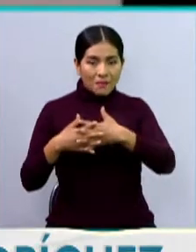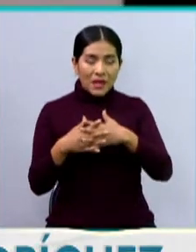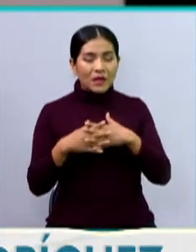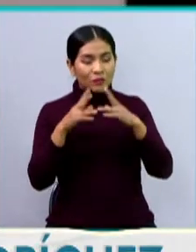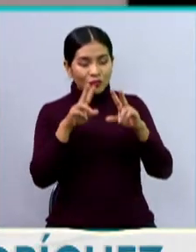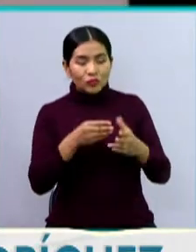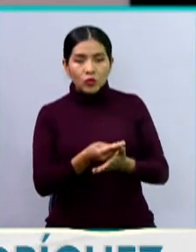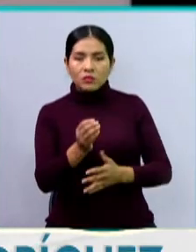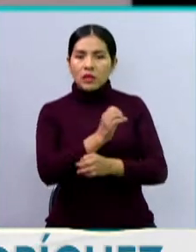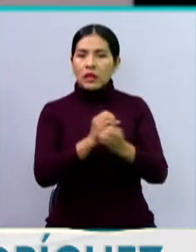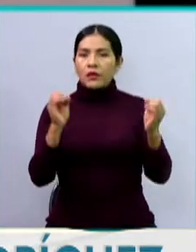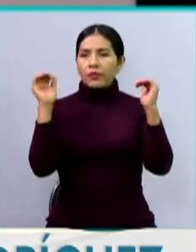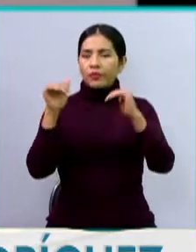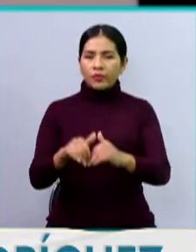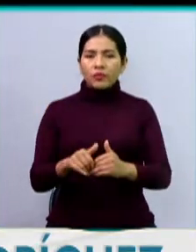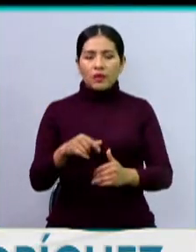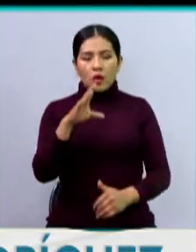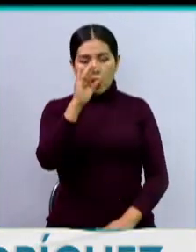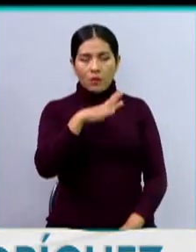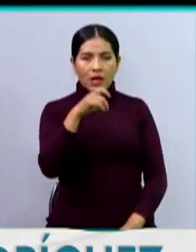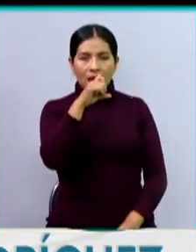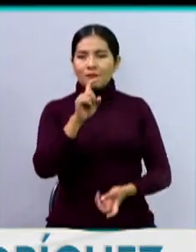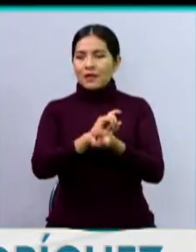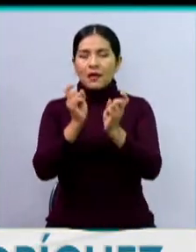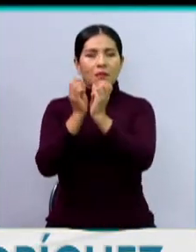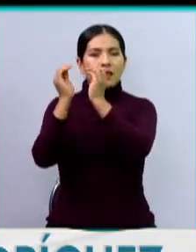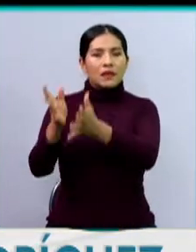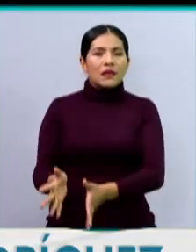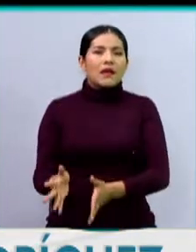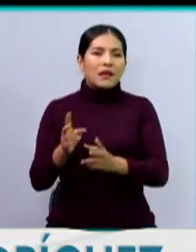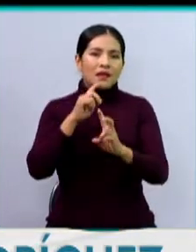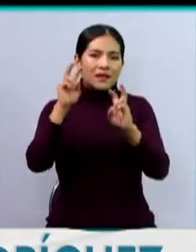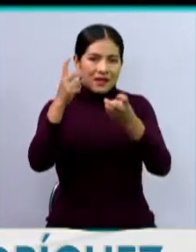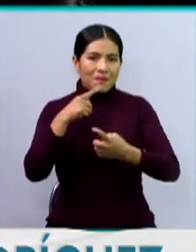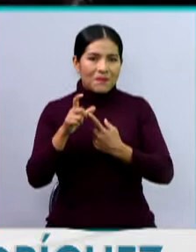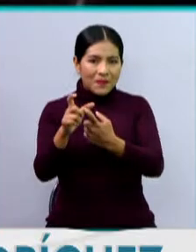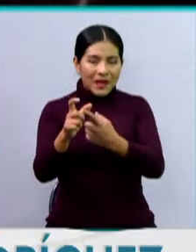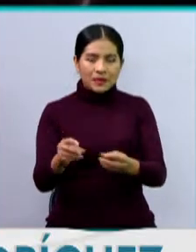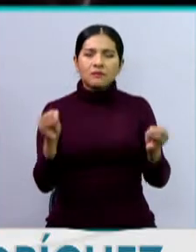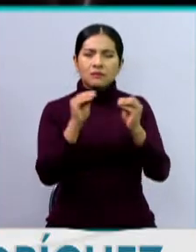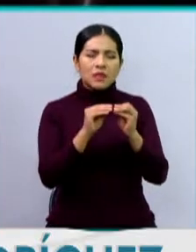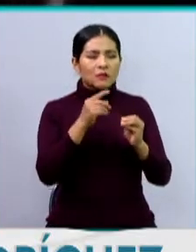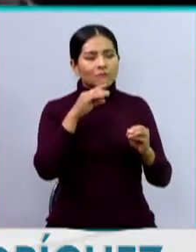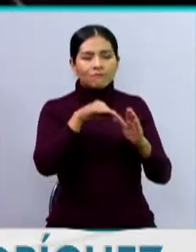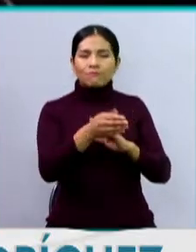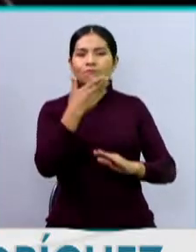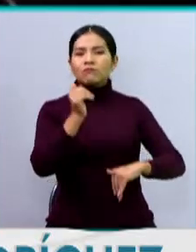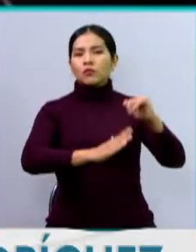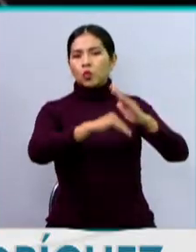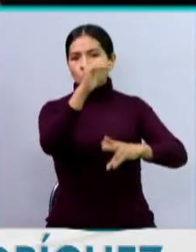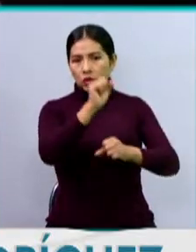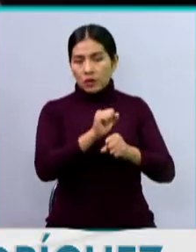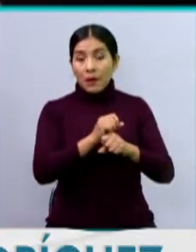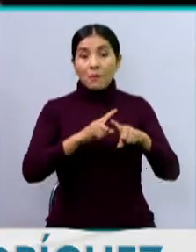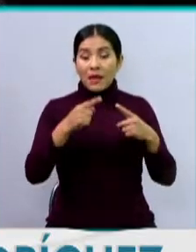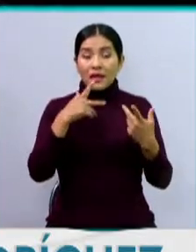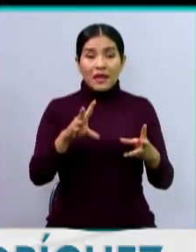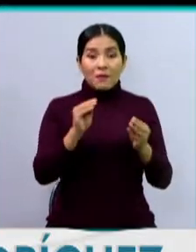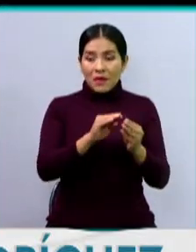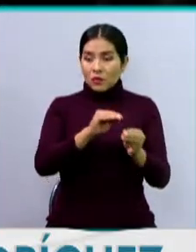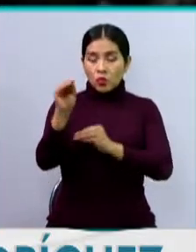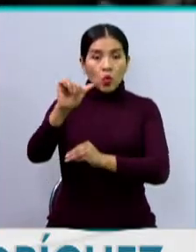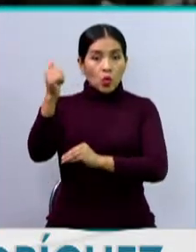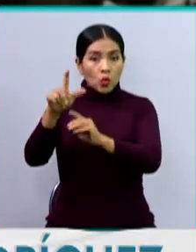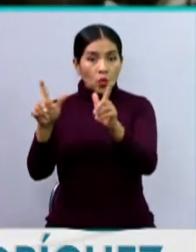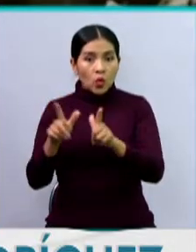para volverse un albañil. Pero en Sudáfrica esos mismos discos se hicieron exitosísimos, así con un éxito sin precedentes,